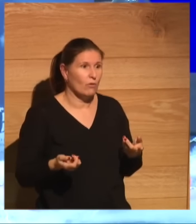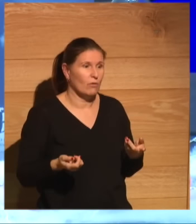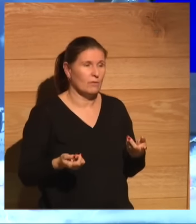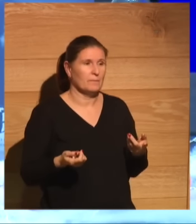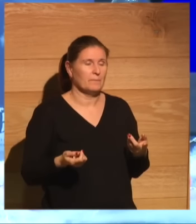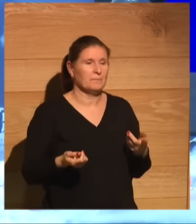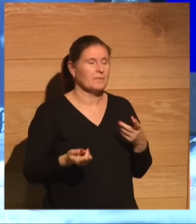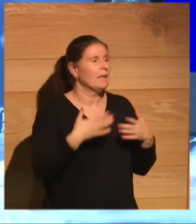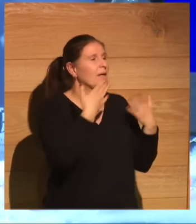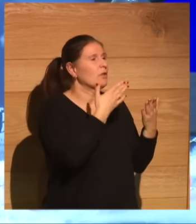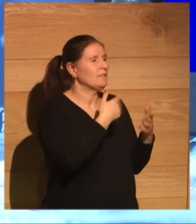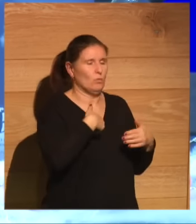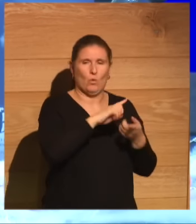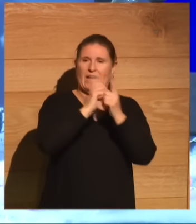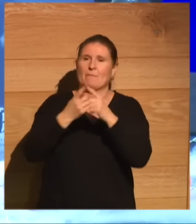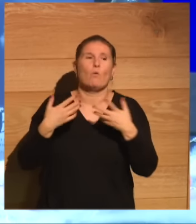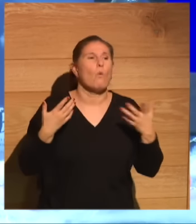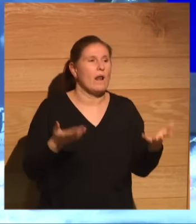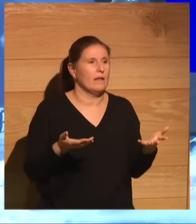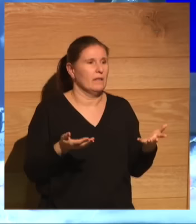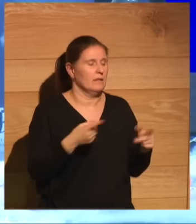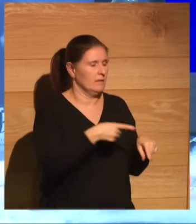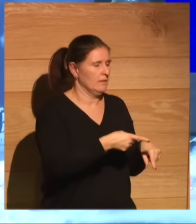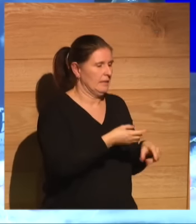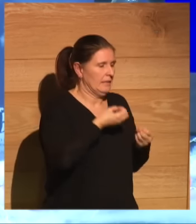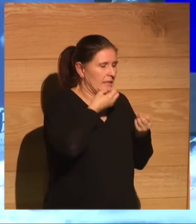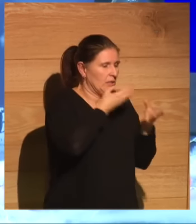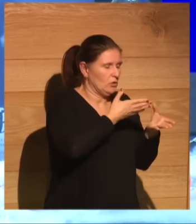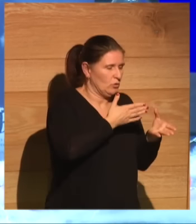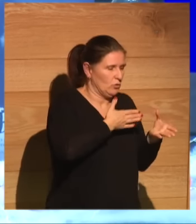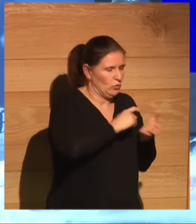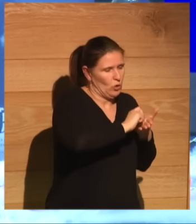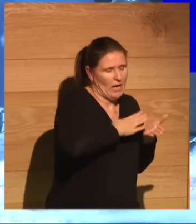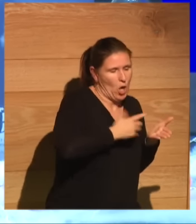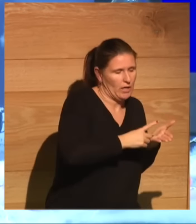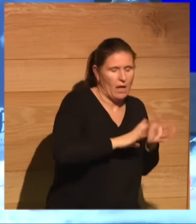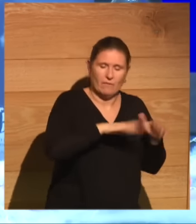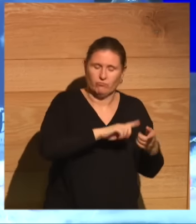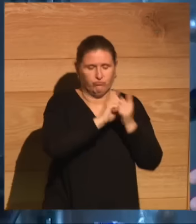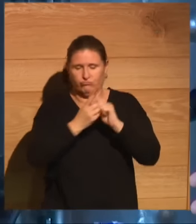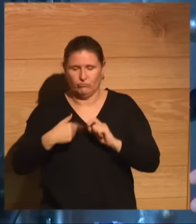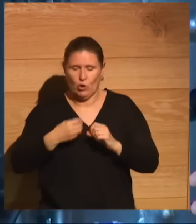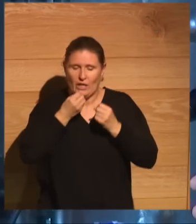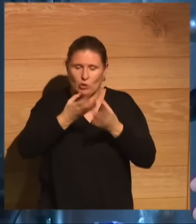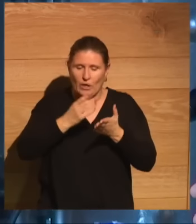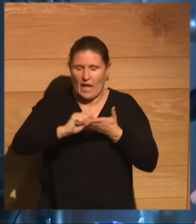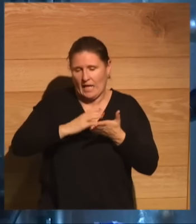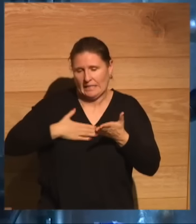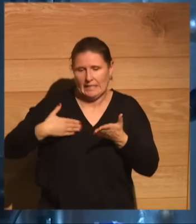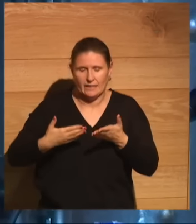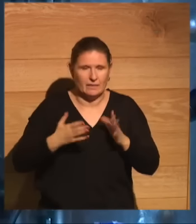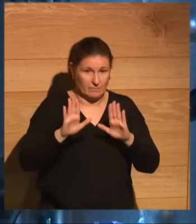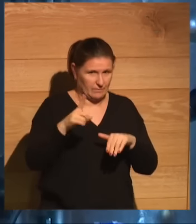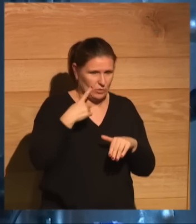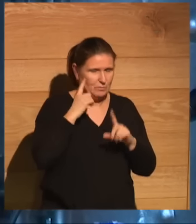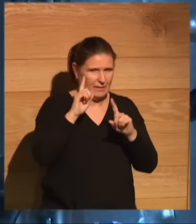digamos que es... Pero entonces, ¿cuál es el pivoteo? De no querer contar historias a... querer contar historias, ¿no? Pero tú date cuenta, estaba